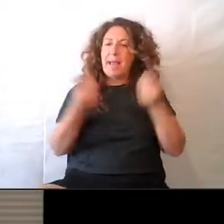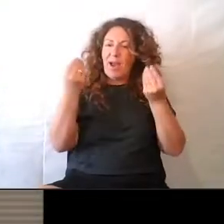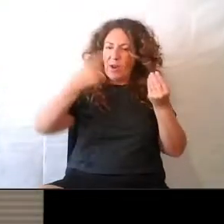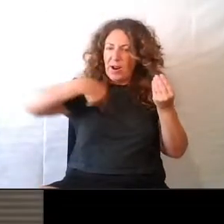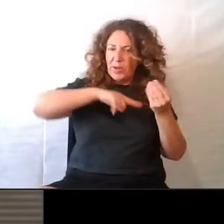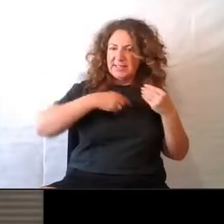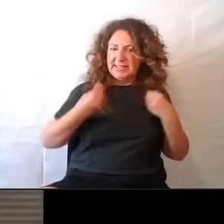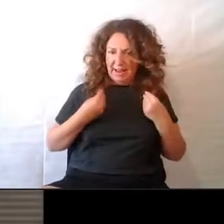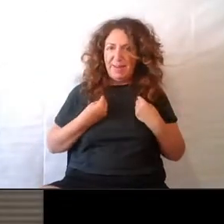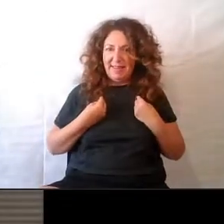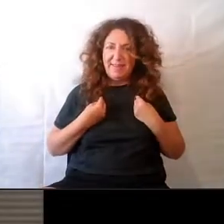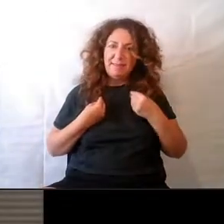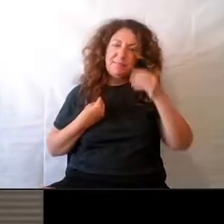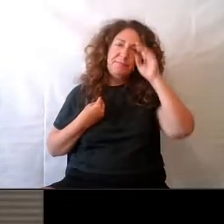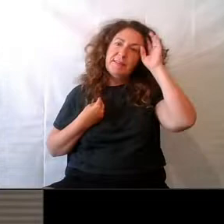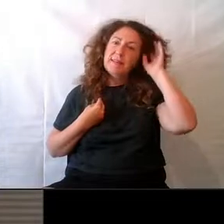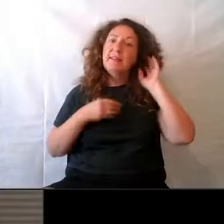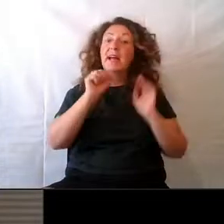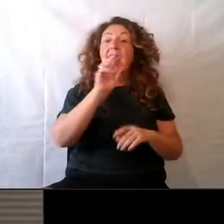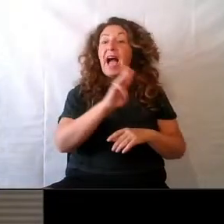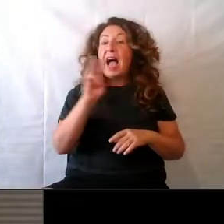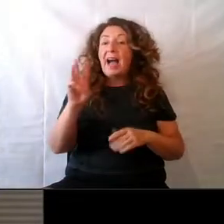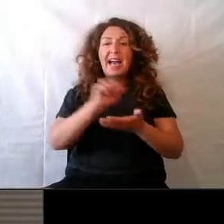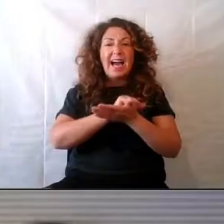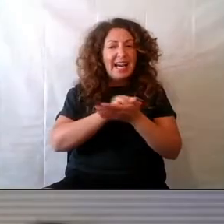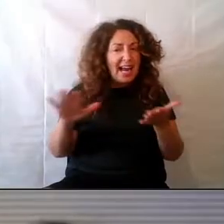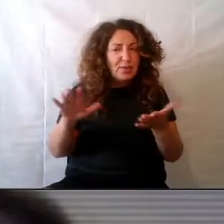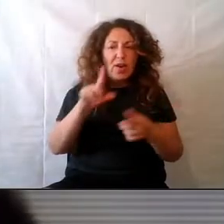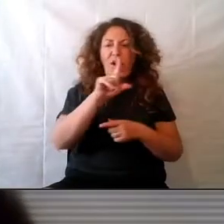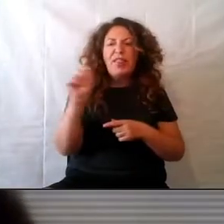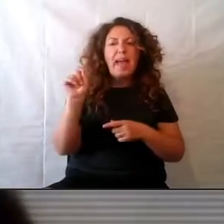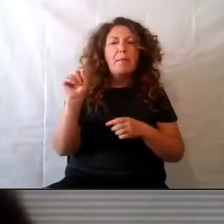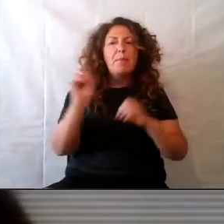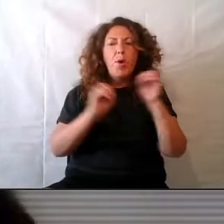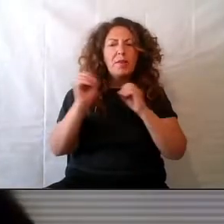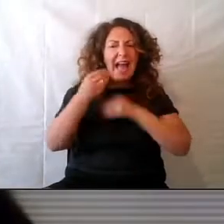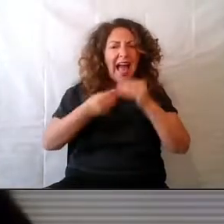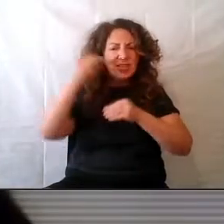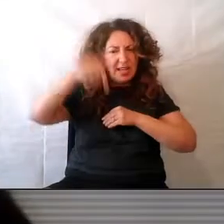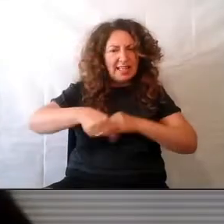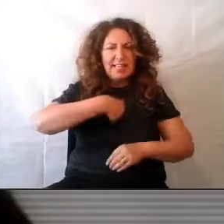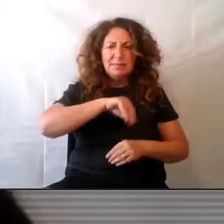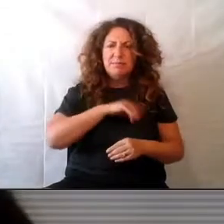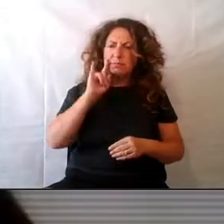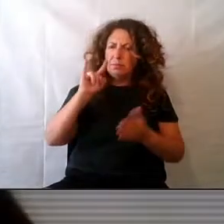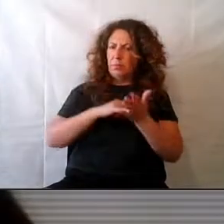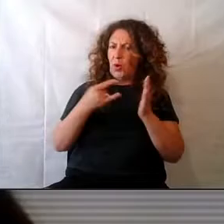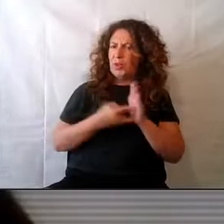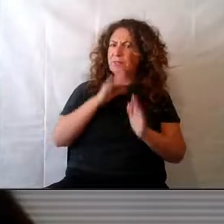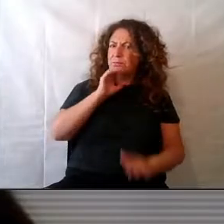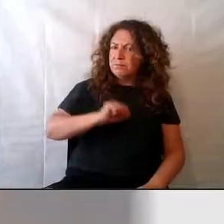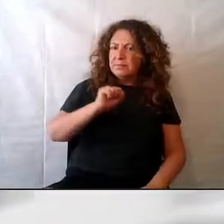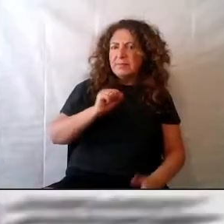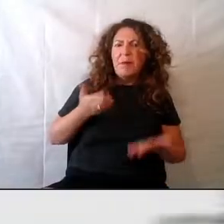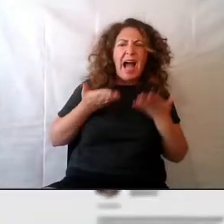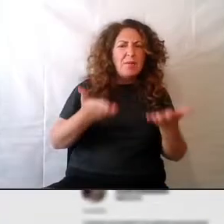necesitan una aplicación gratuita 100% desarrollada nuestro país ahora buena por este proyecto tan innovador que va a ayudar a tantas personas que no se pueden